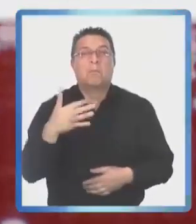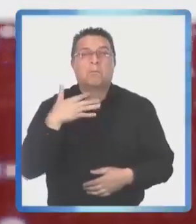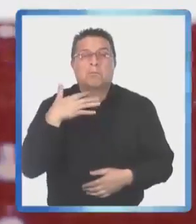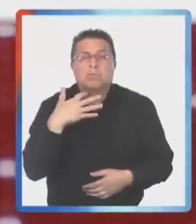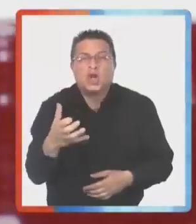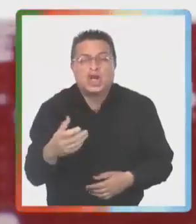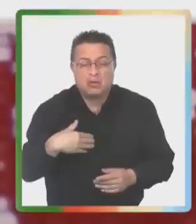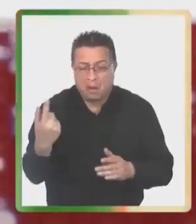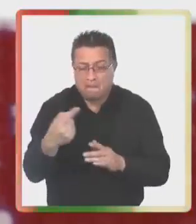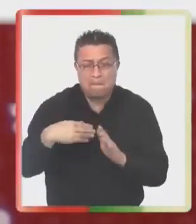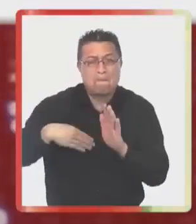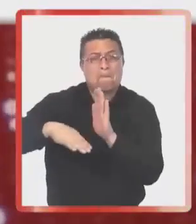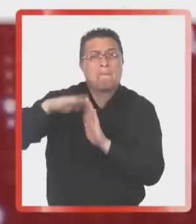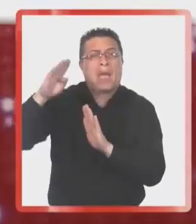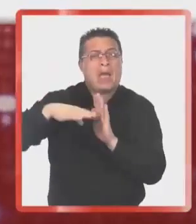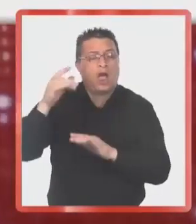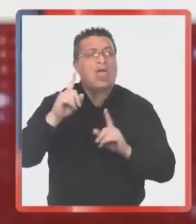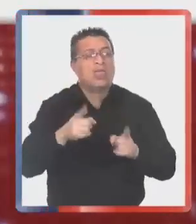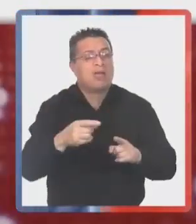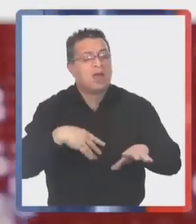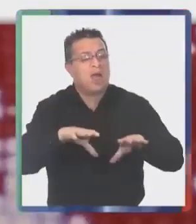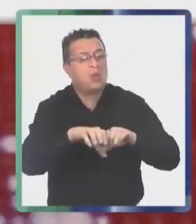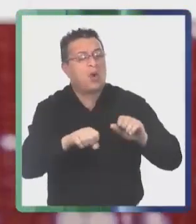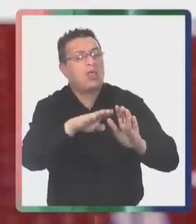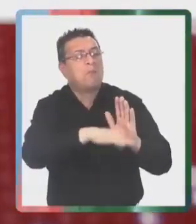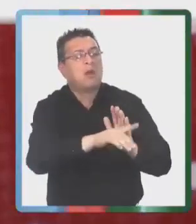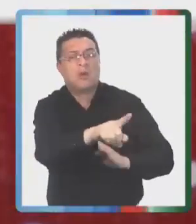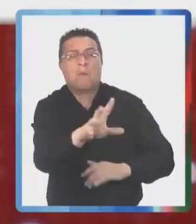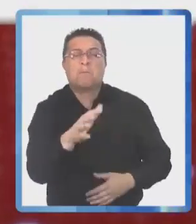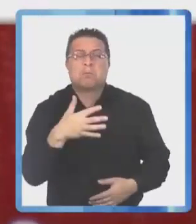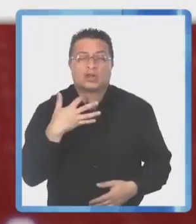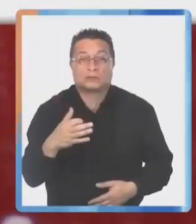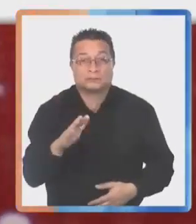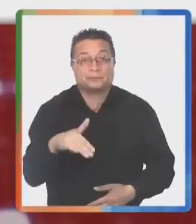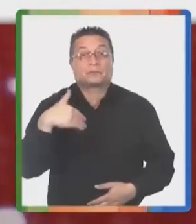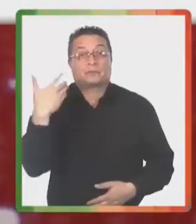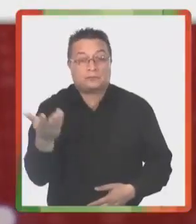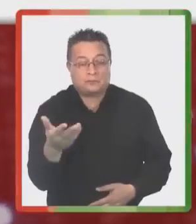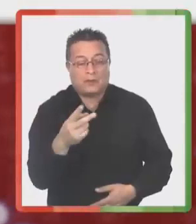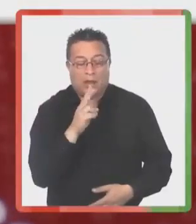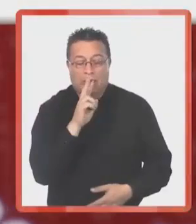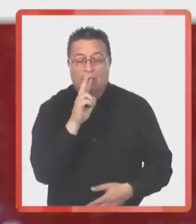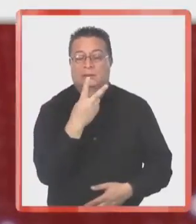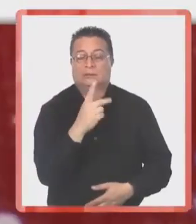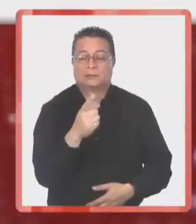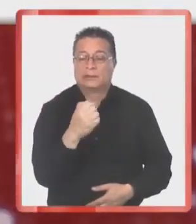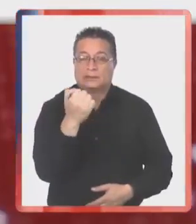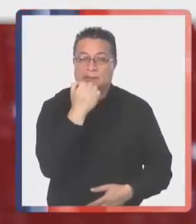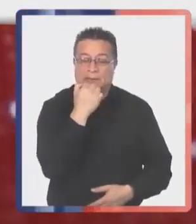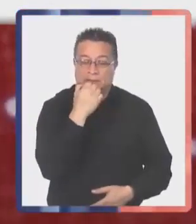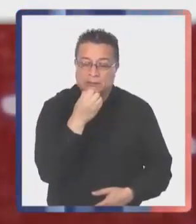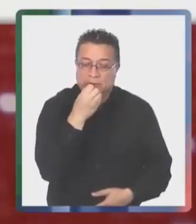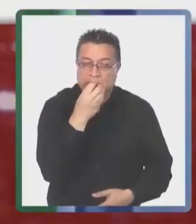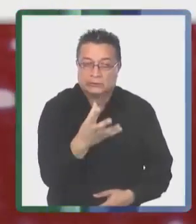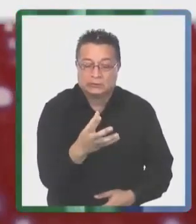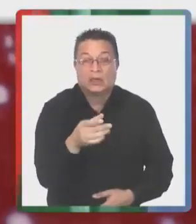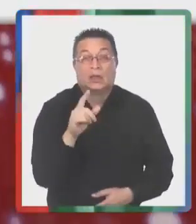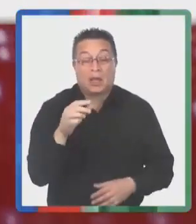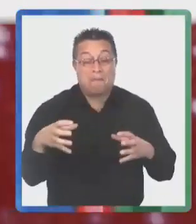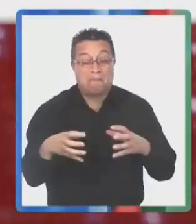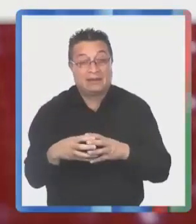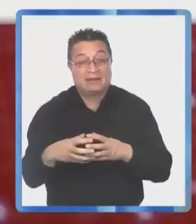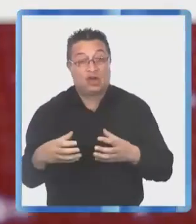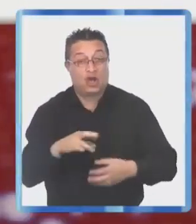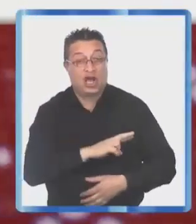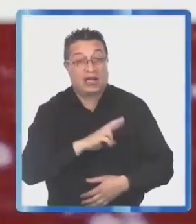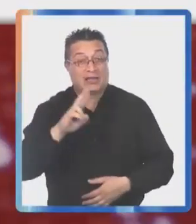siendo mayoría, tenemos que llegar a acuerdos con la minoría?, dijo. Más tarde tuvo que reconocer que fue una mala entrevista y su partido,